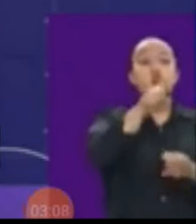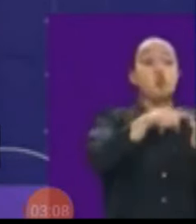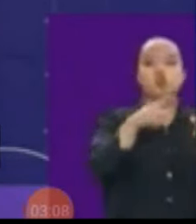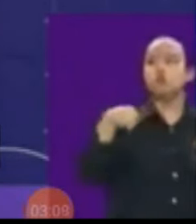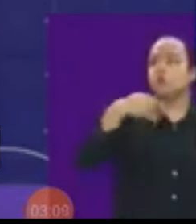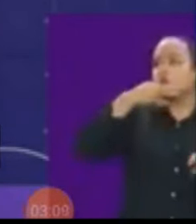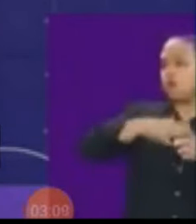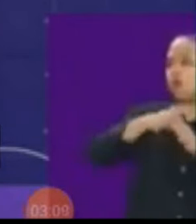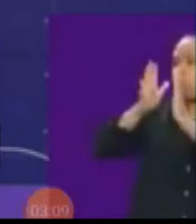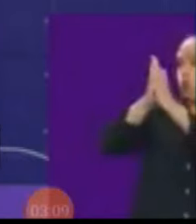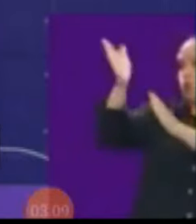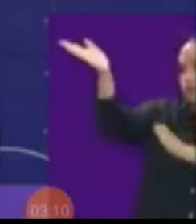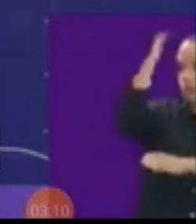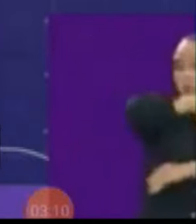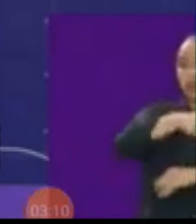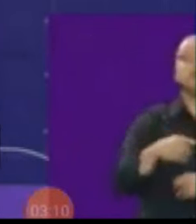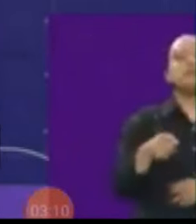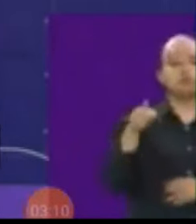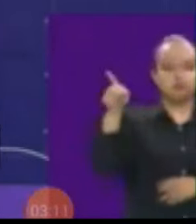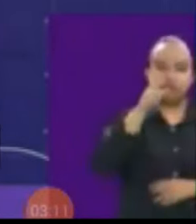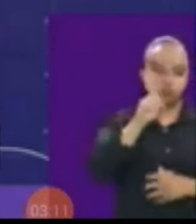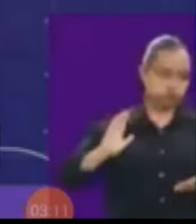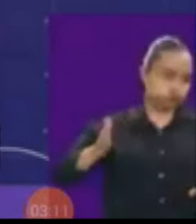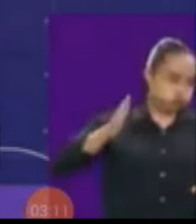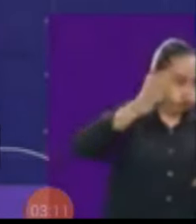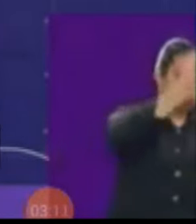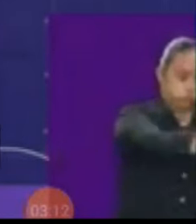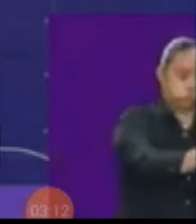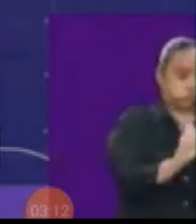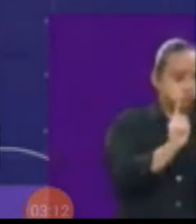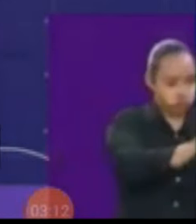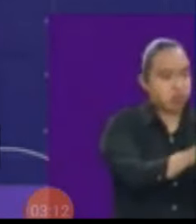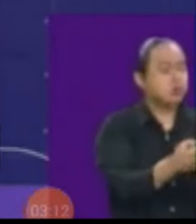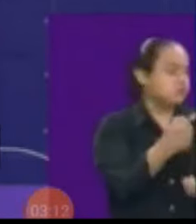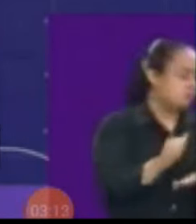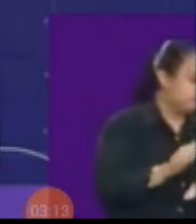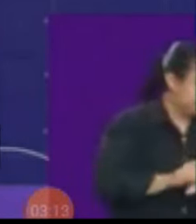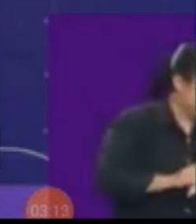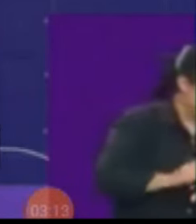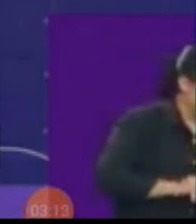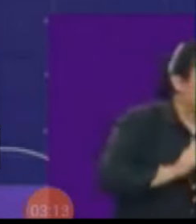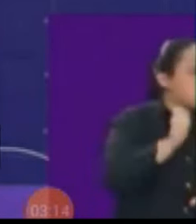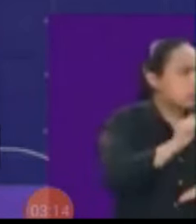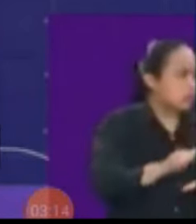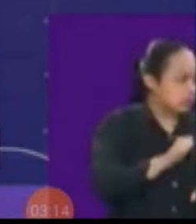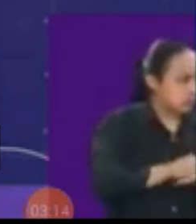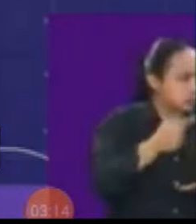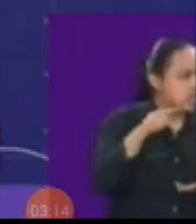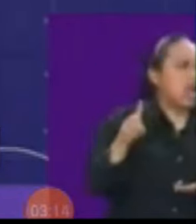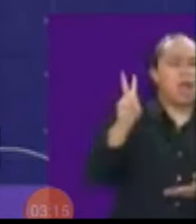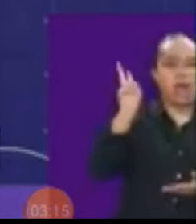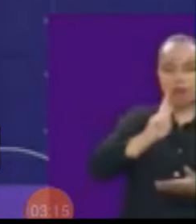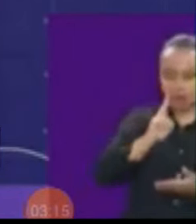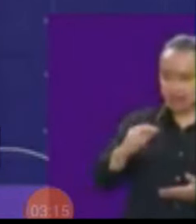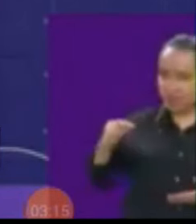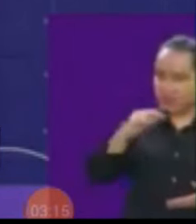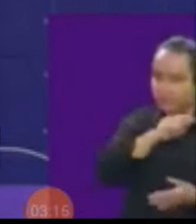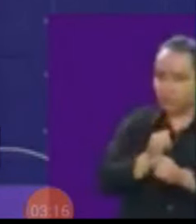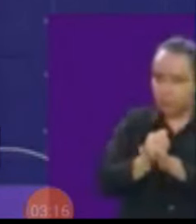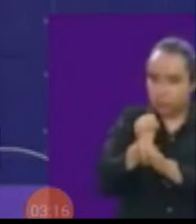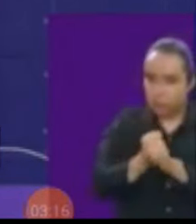están asaltando, quienes están cada 5 días matando a una mujer por el hecho de ser mujer.